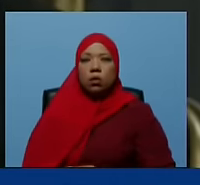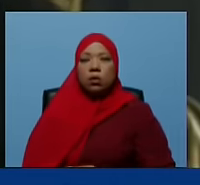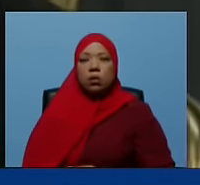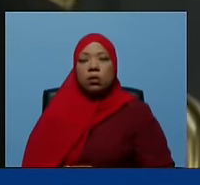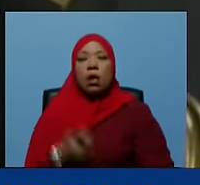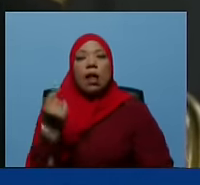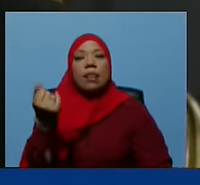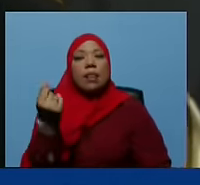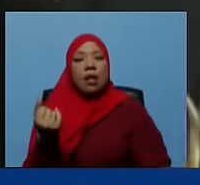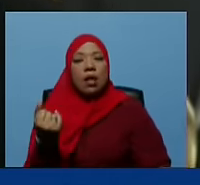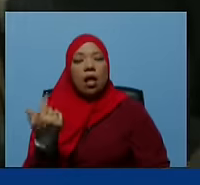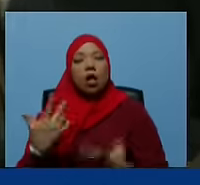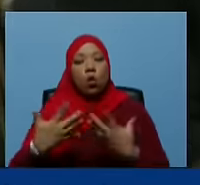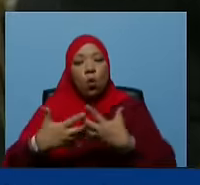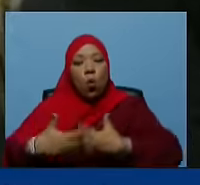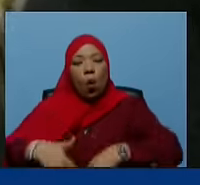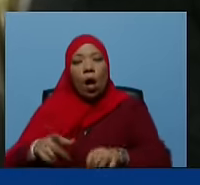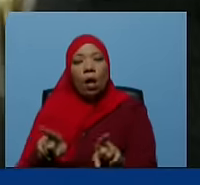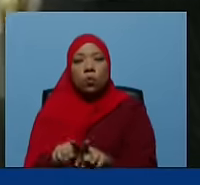Inversionistas,